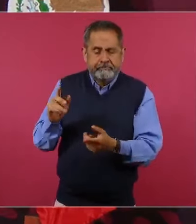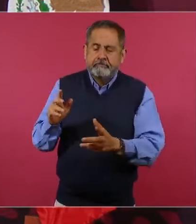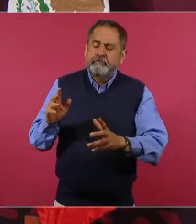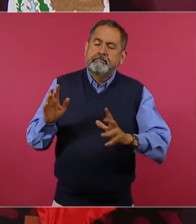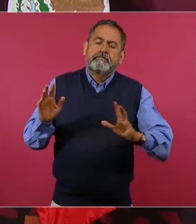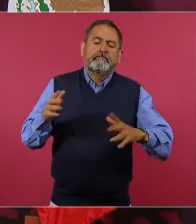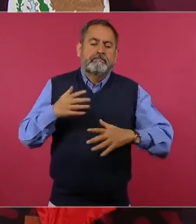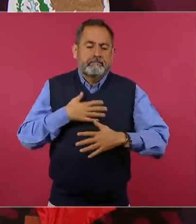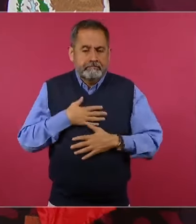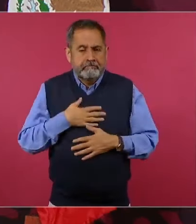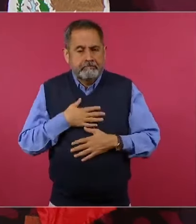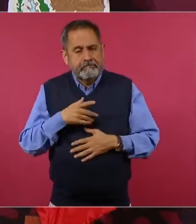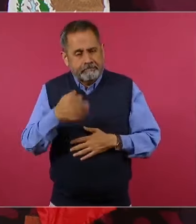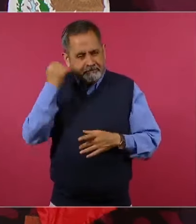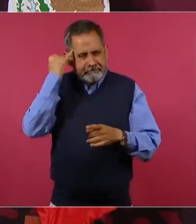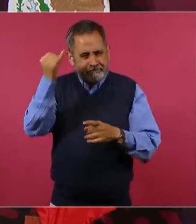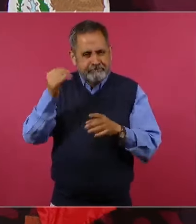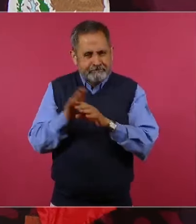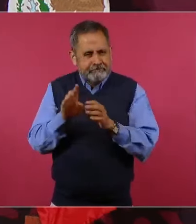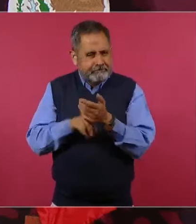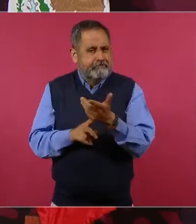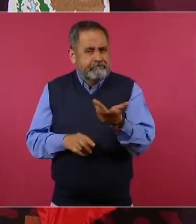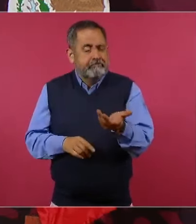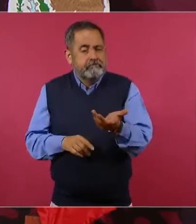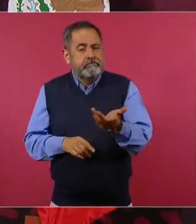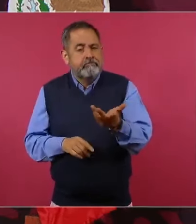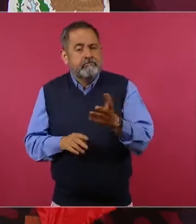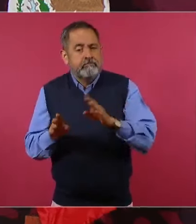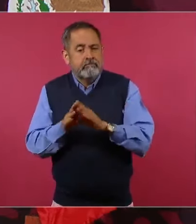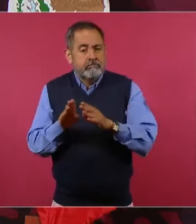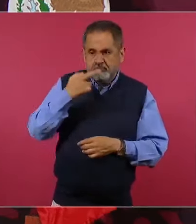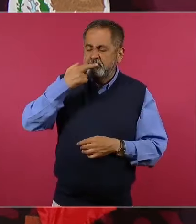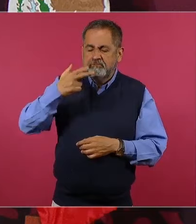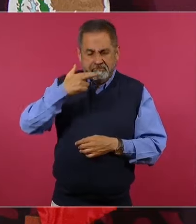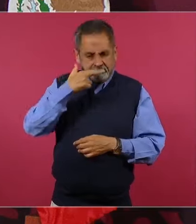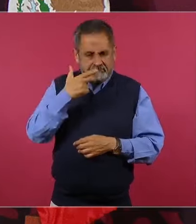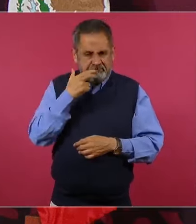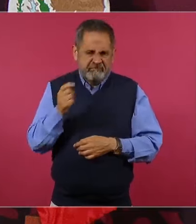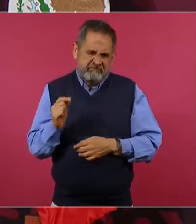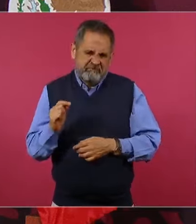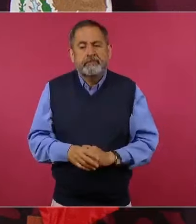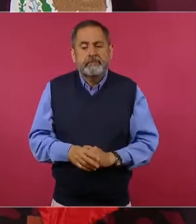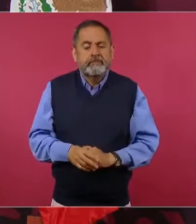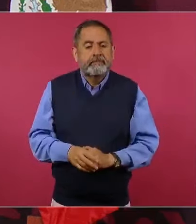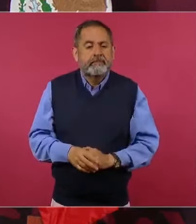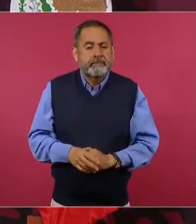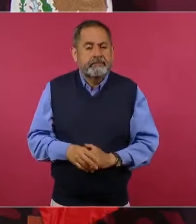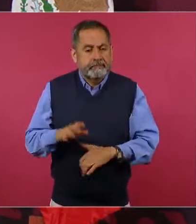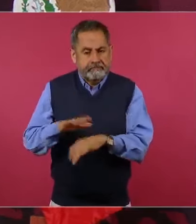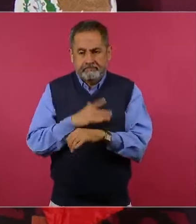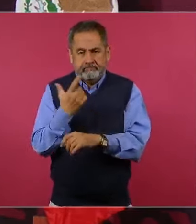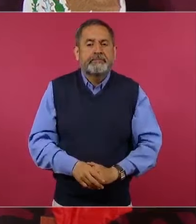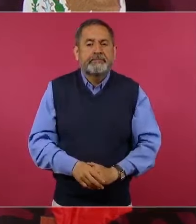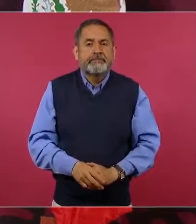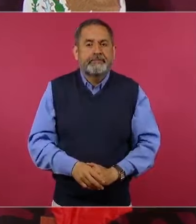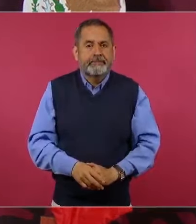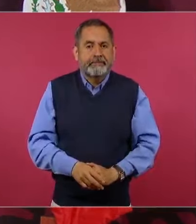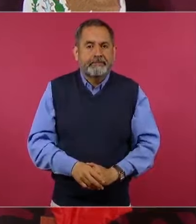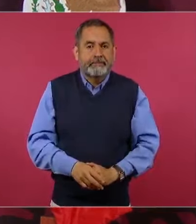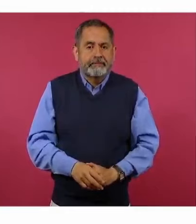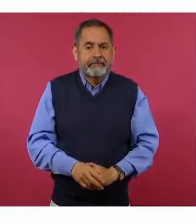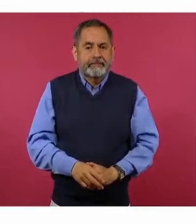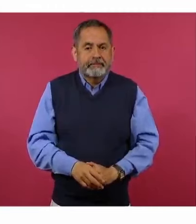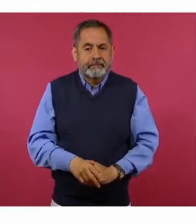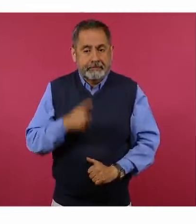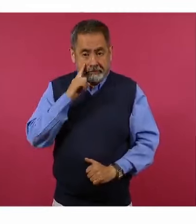podemos tener una idea de cómo el peso se ha fortalecido. Y si